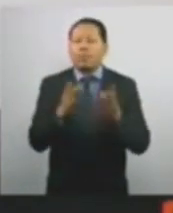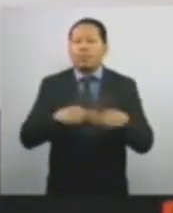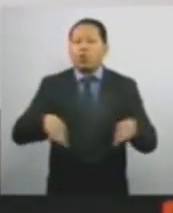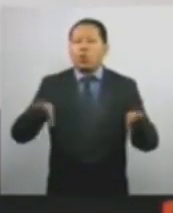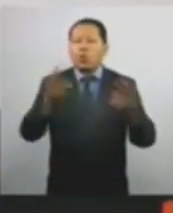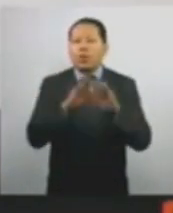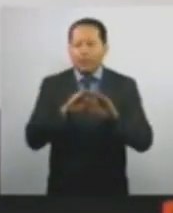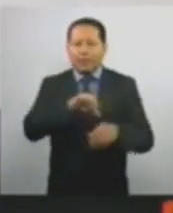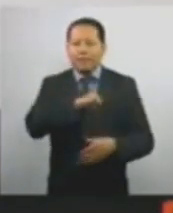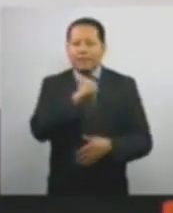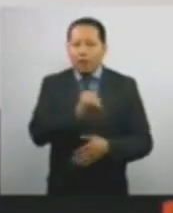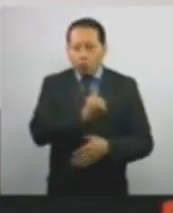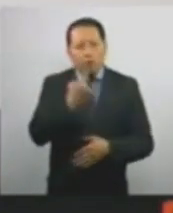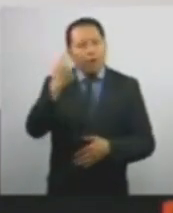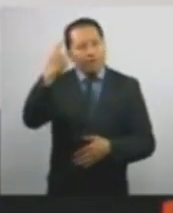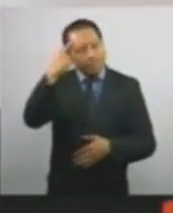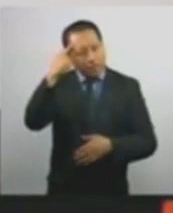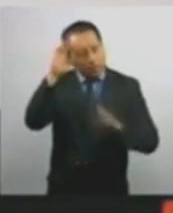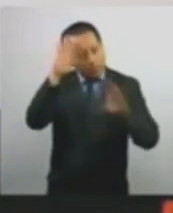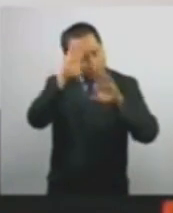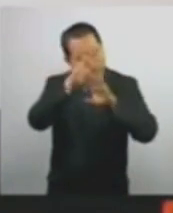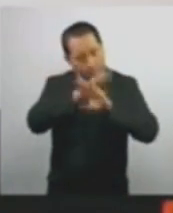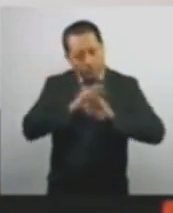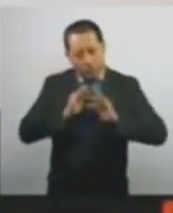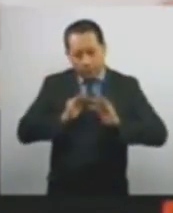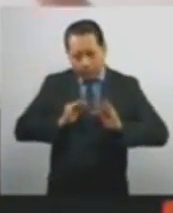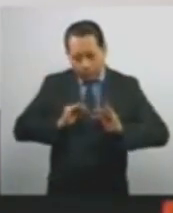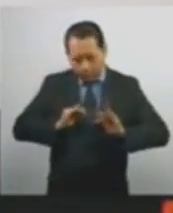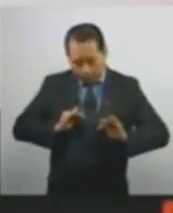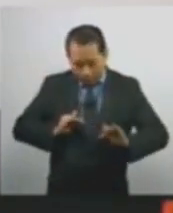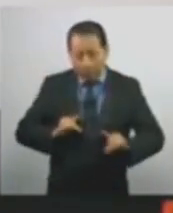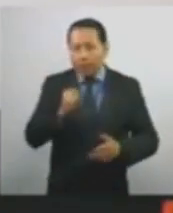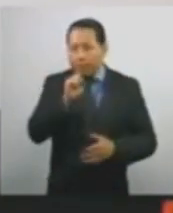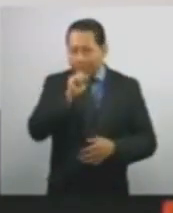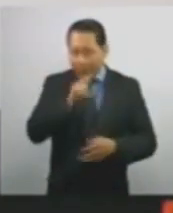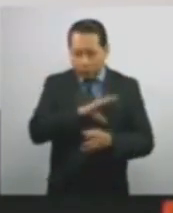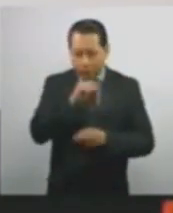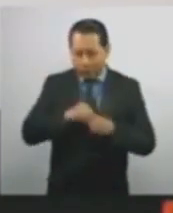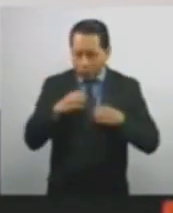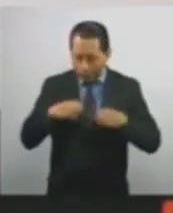física y mental, ya que lo necesitamos. Existe el perifoneo, exista